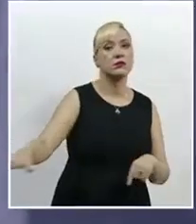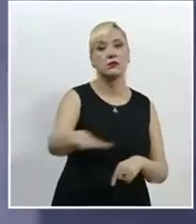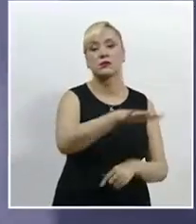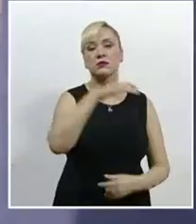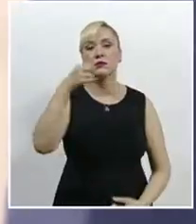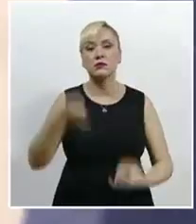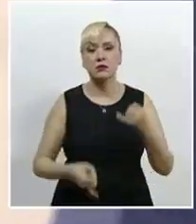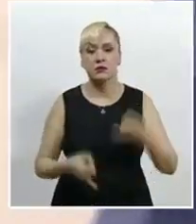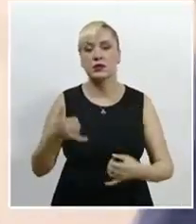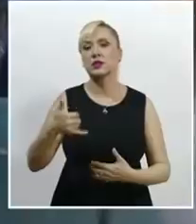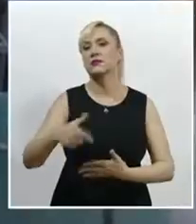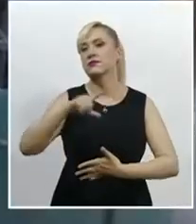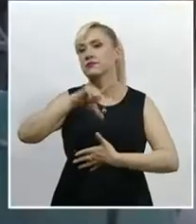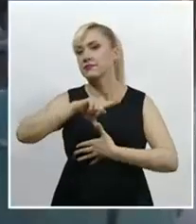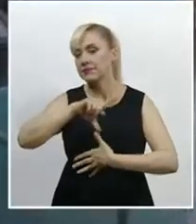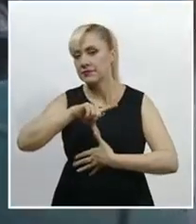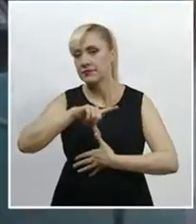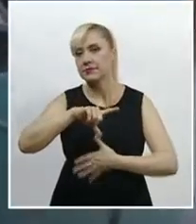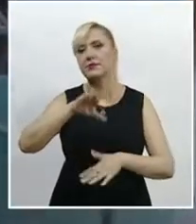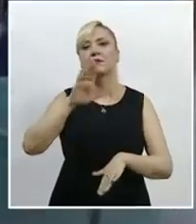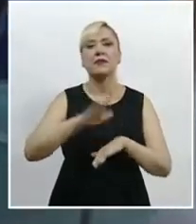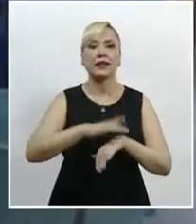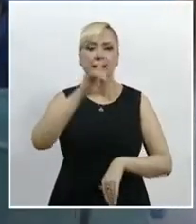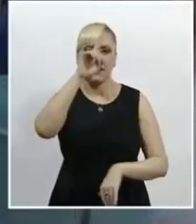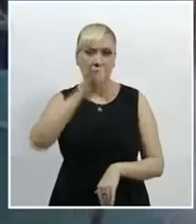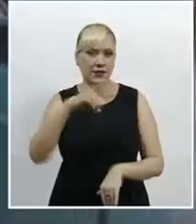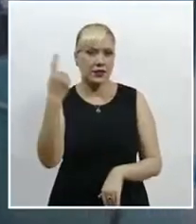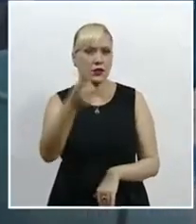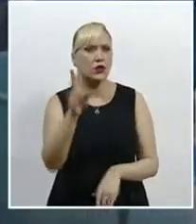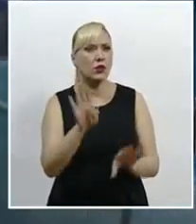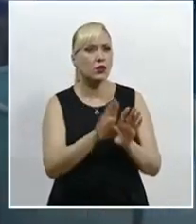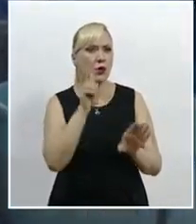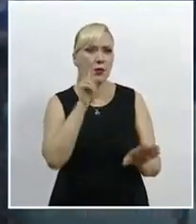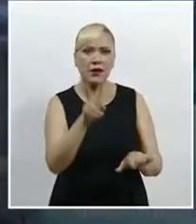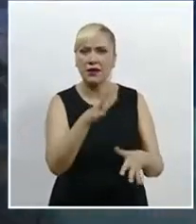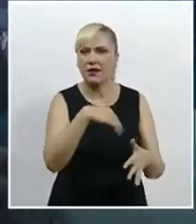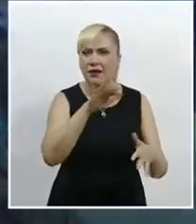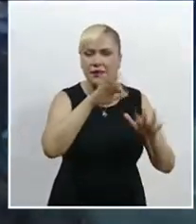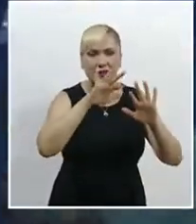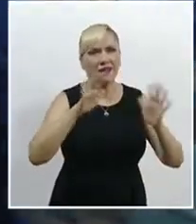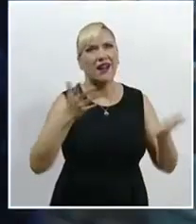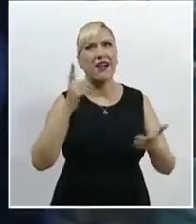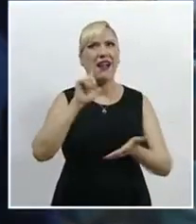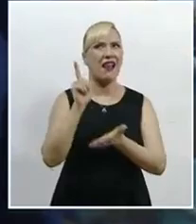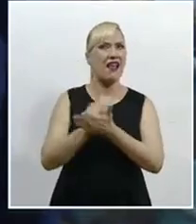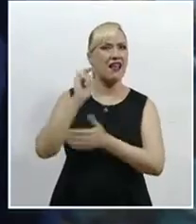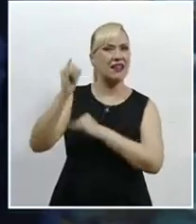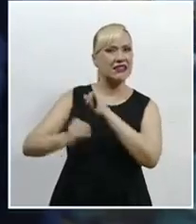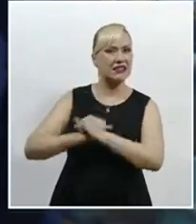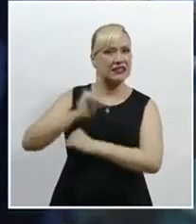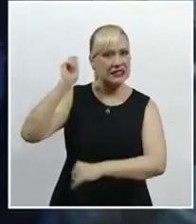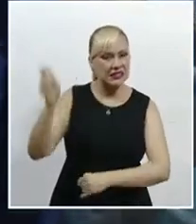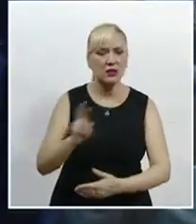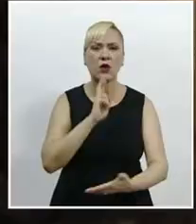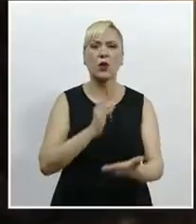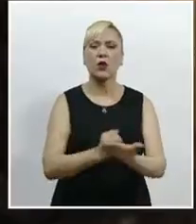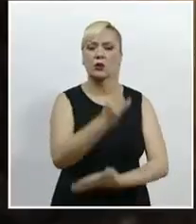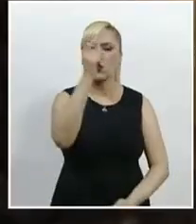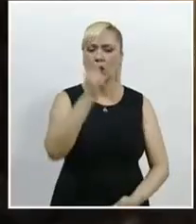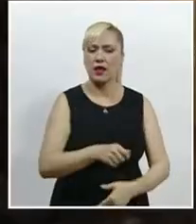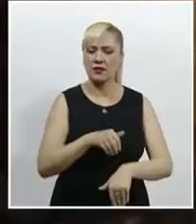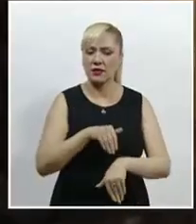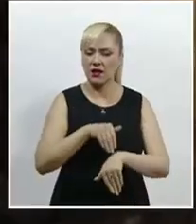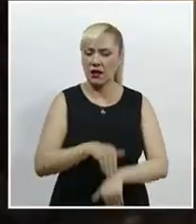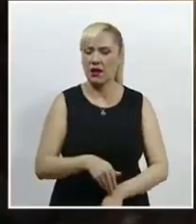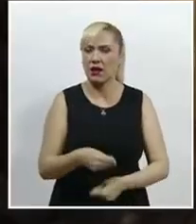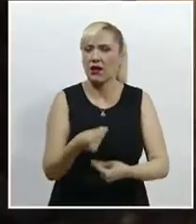la región de América Latina. Para facilitar la consulta de dicha jurisprudencia y tratados internacionales en la materia, la Dirección General de